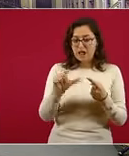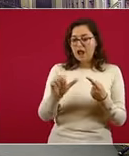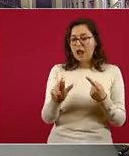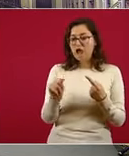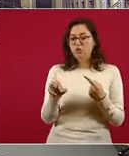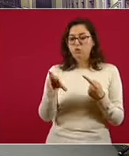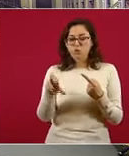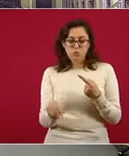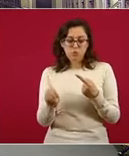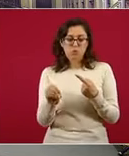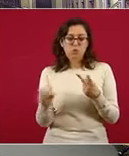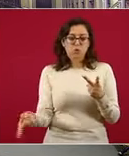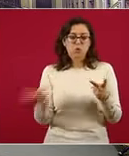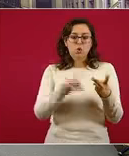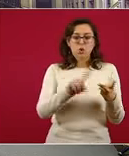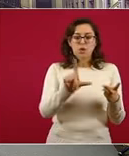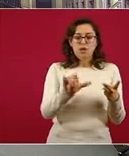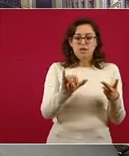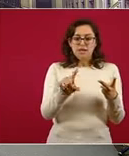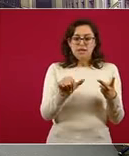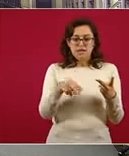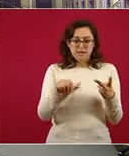usted, Liliana Noble.